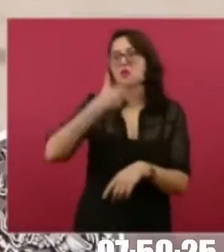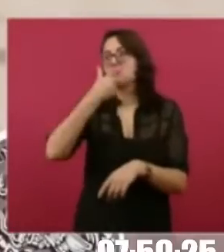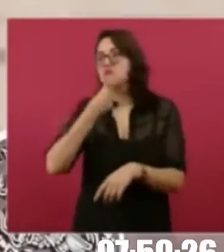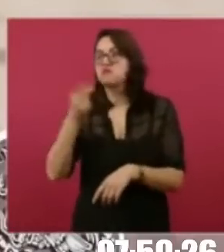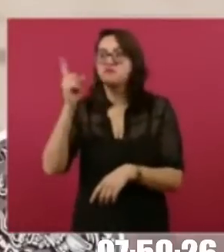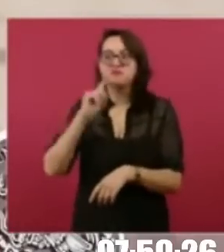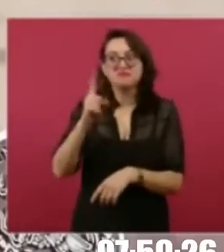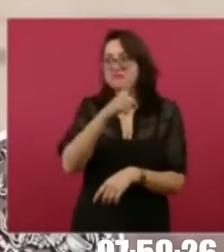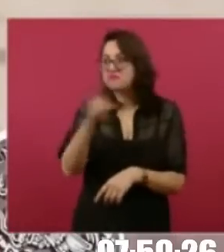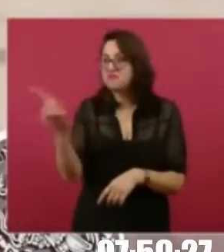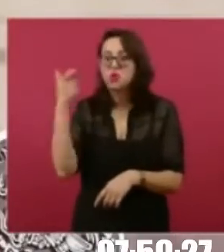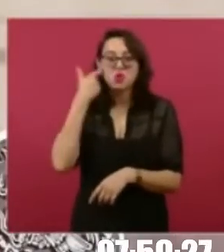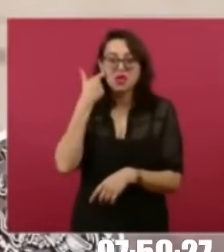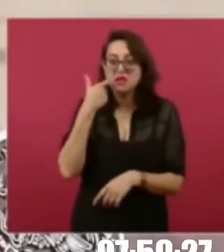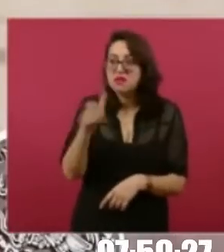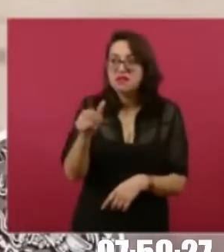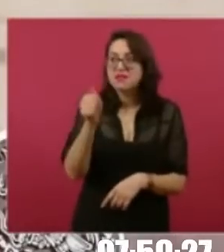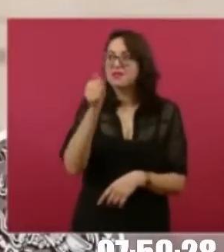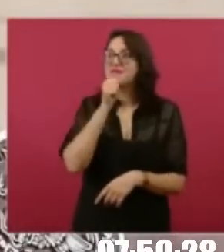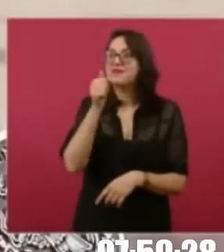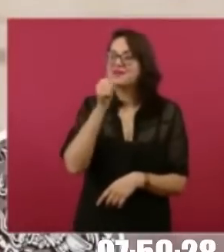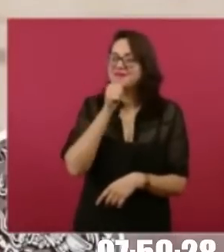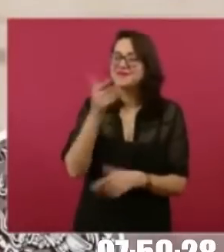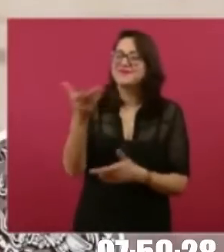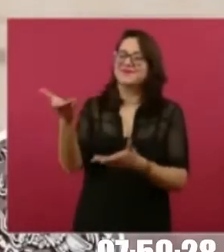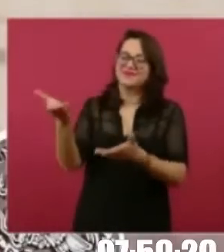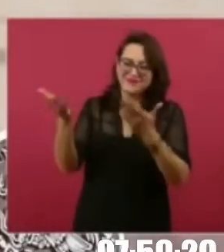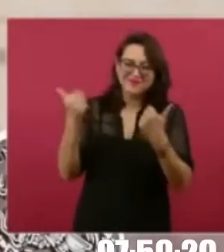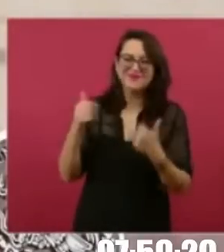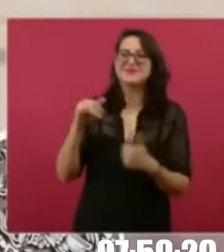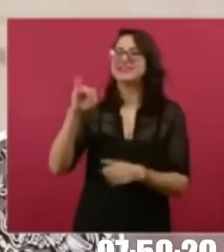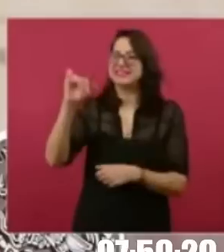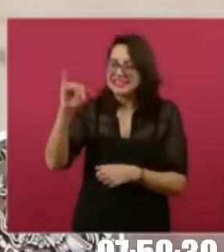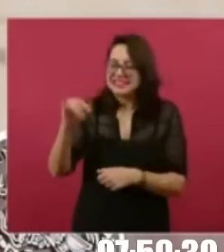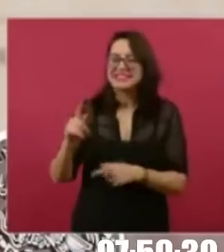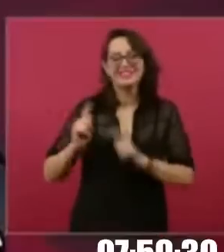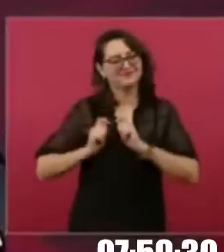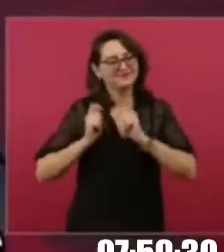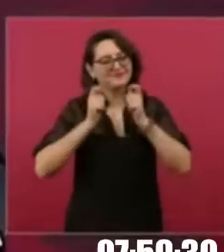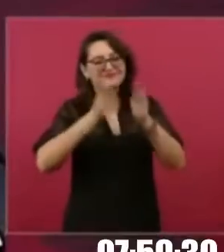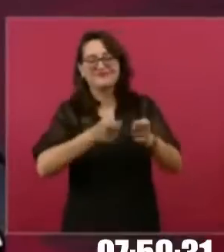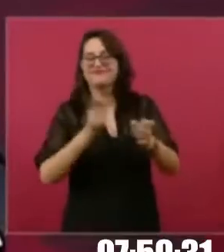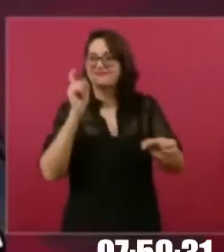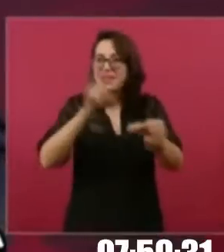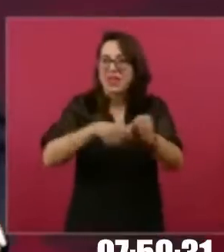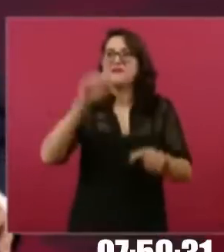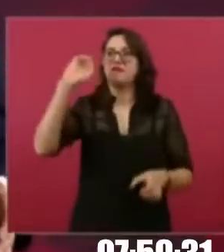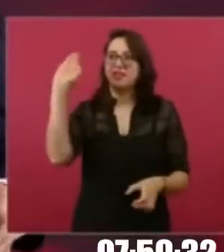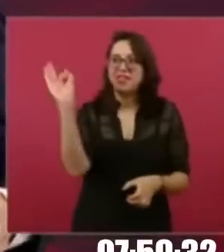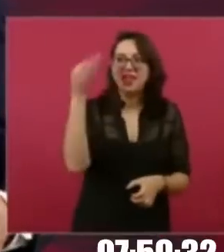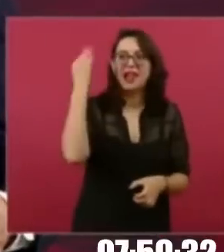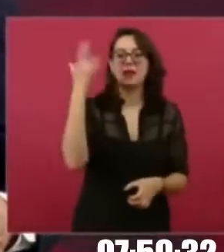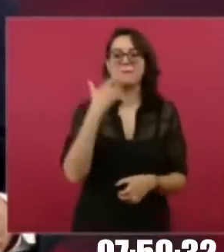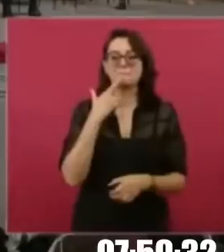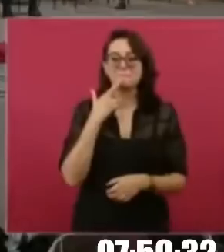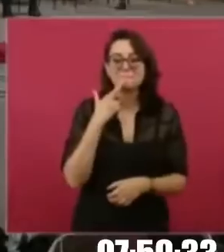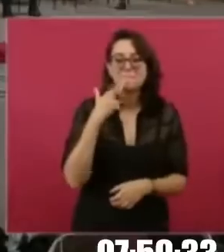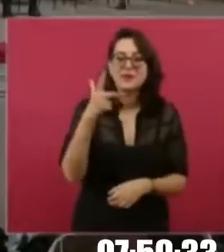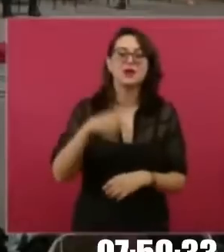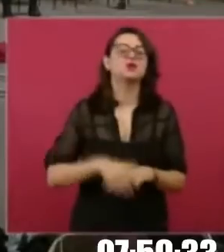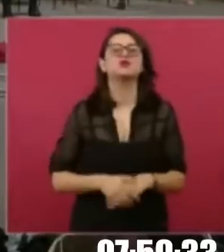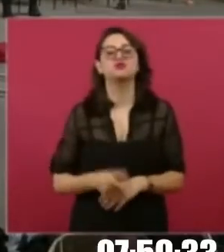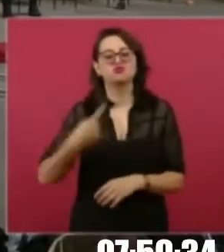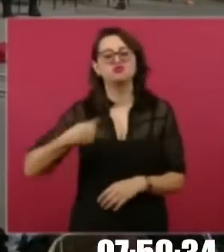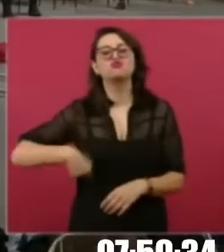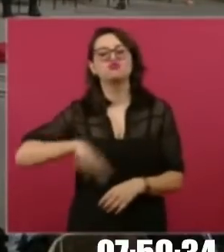a que lo hagan Creo que vale la pena Estos son nuestros avances nuestros resultados estamos conformes